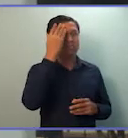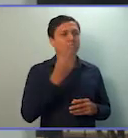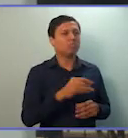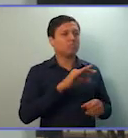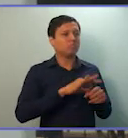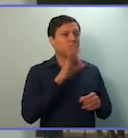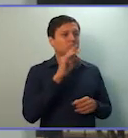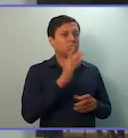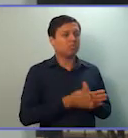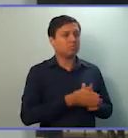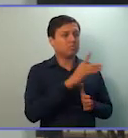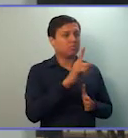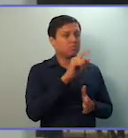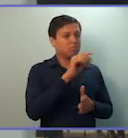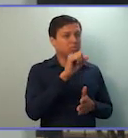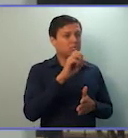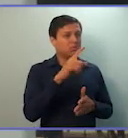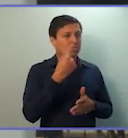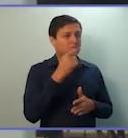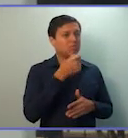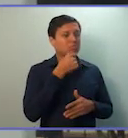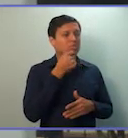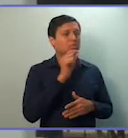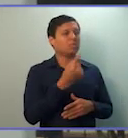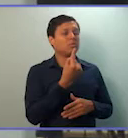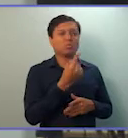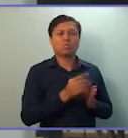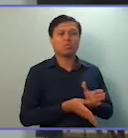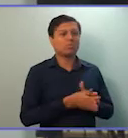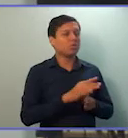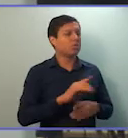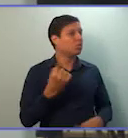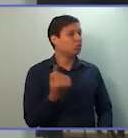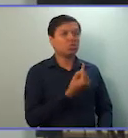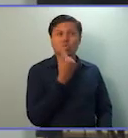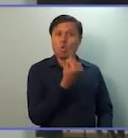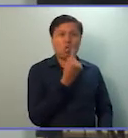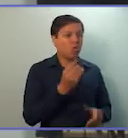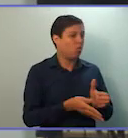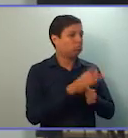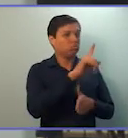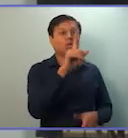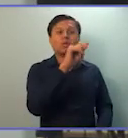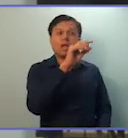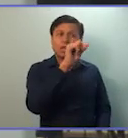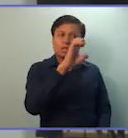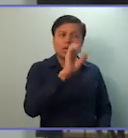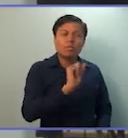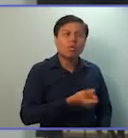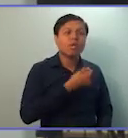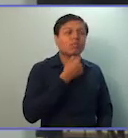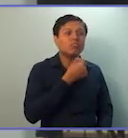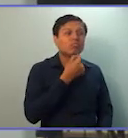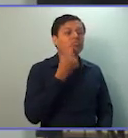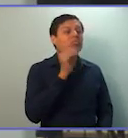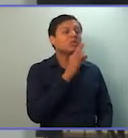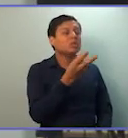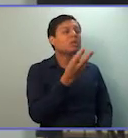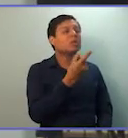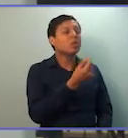las elecciones el tribunal es la única instancia que oficialmente puede establecer y brindarnos información sobre datos consolidados